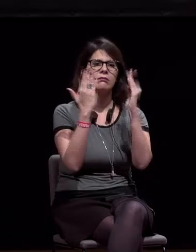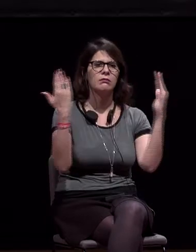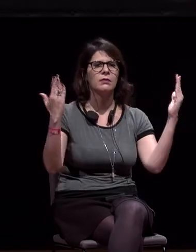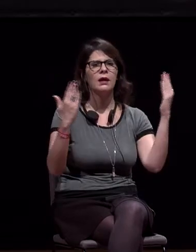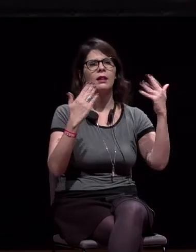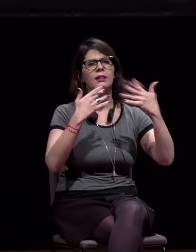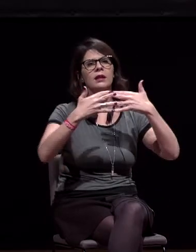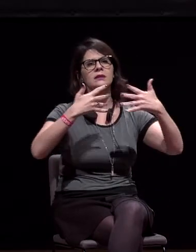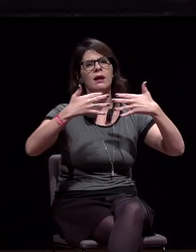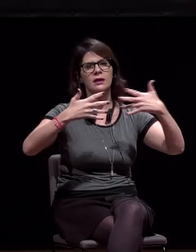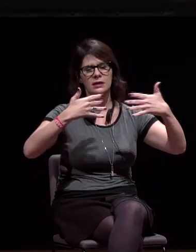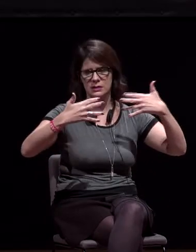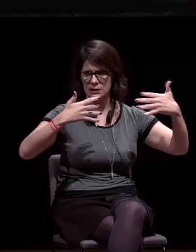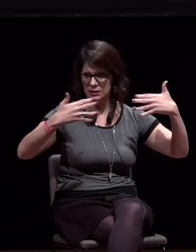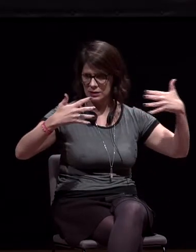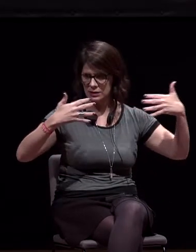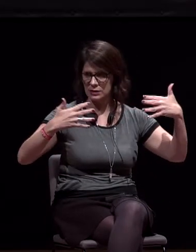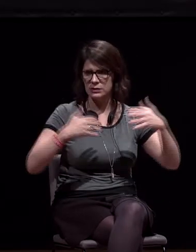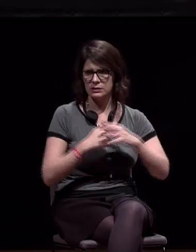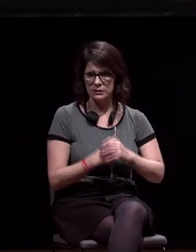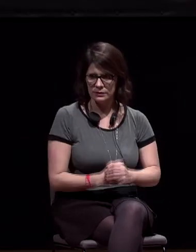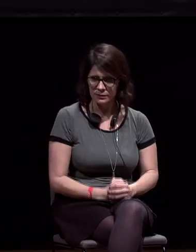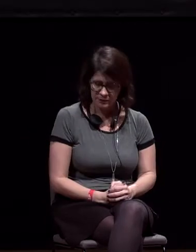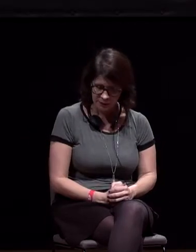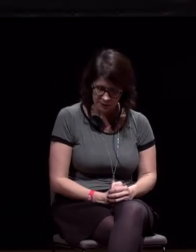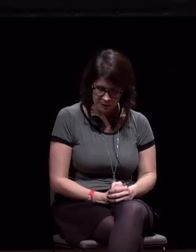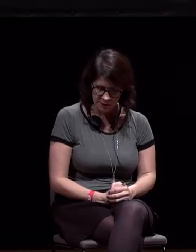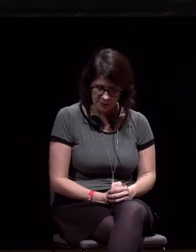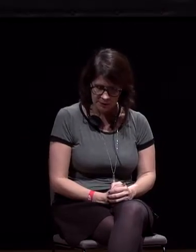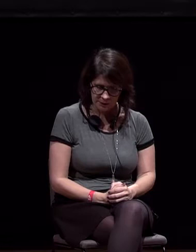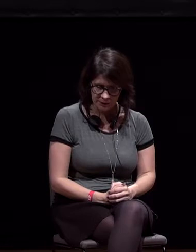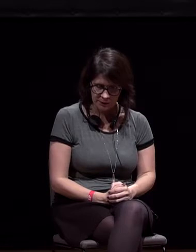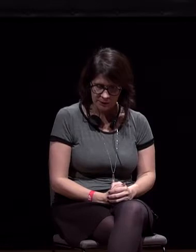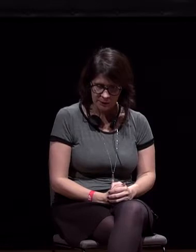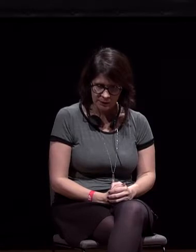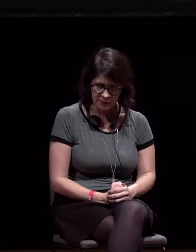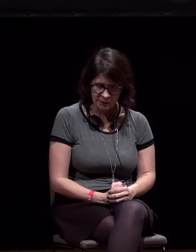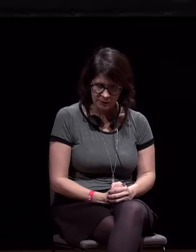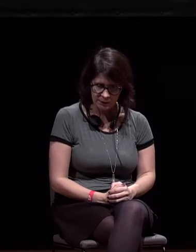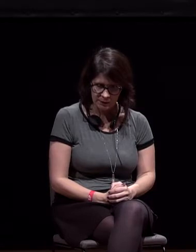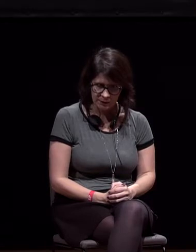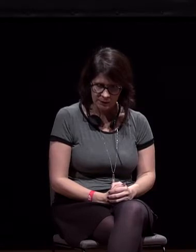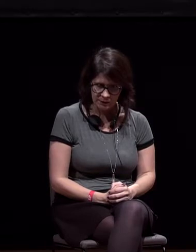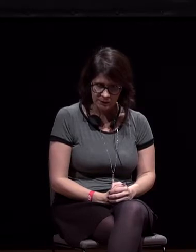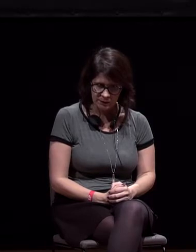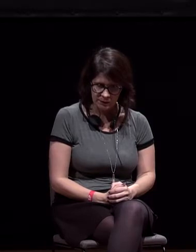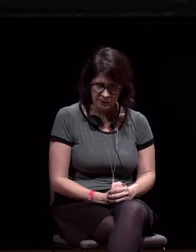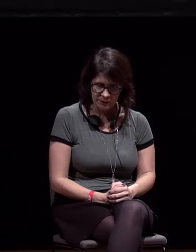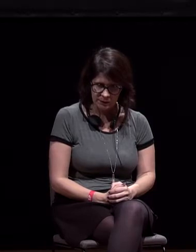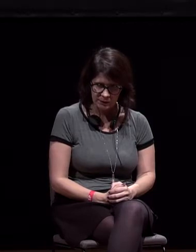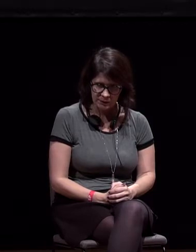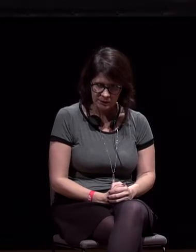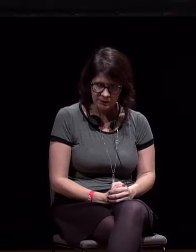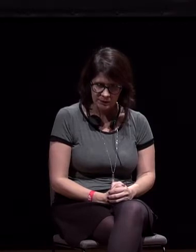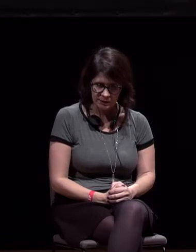desde un principio también con a mão do povo brasileiro, que tuve pues, el honor de poder reinstalar con Adriano y